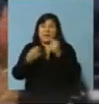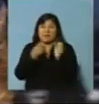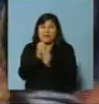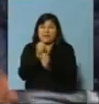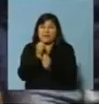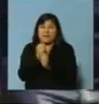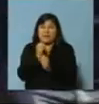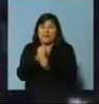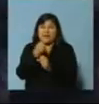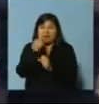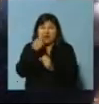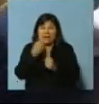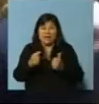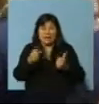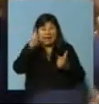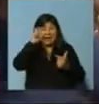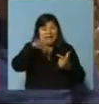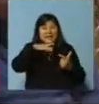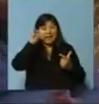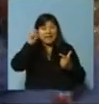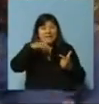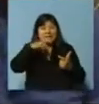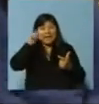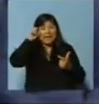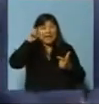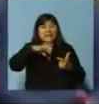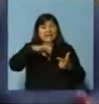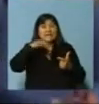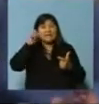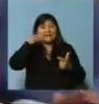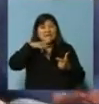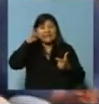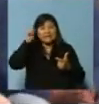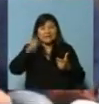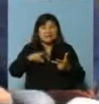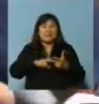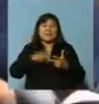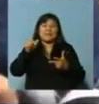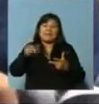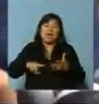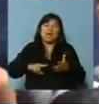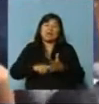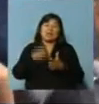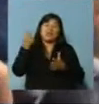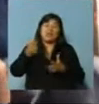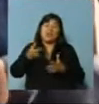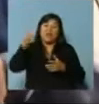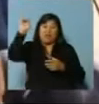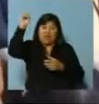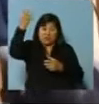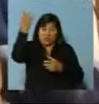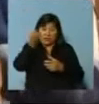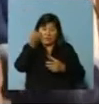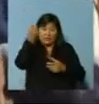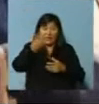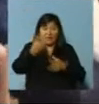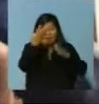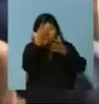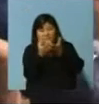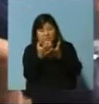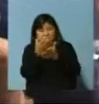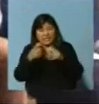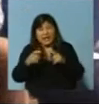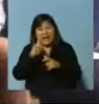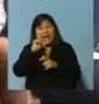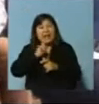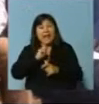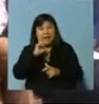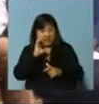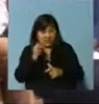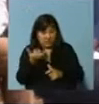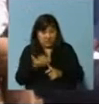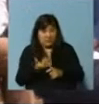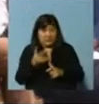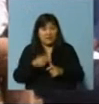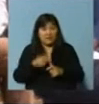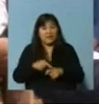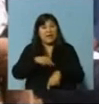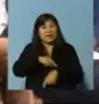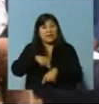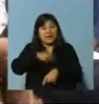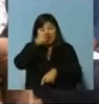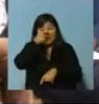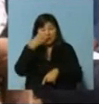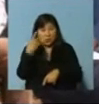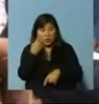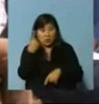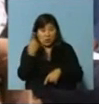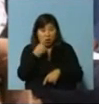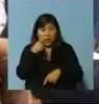GESA y EXCESA, hoy inauguramos la segunda central fotovoltaica autónoma con almacenamiento en baterías de ion litio las 24